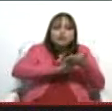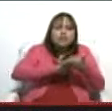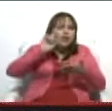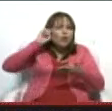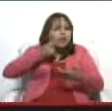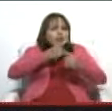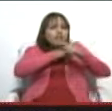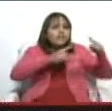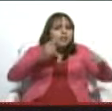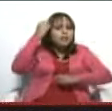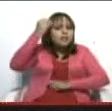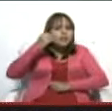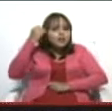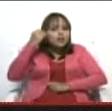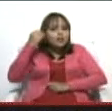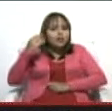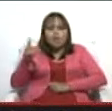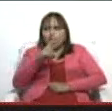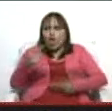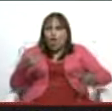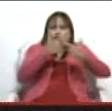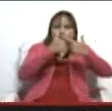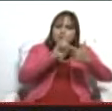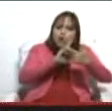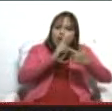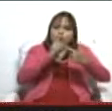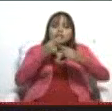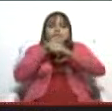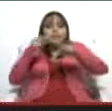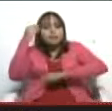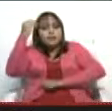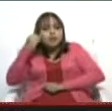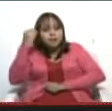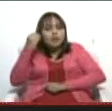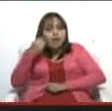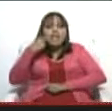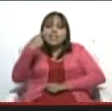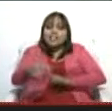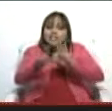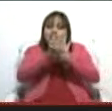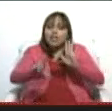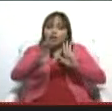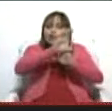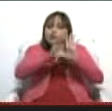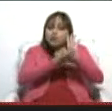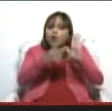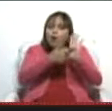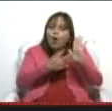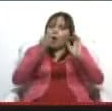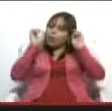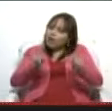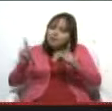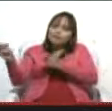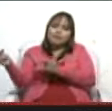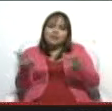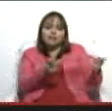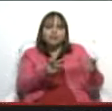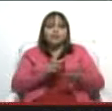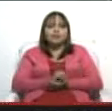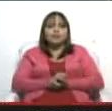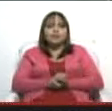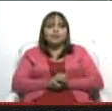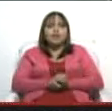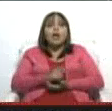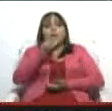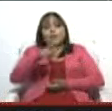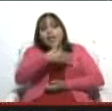de adversarios que no de enemigos, pero en el marco que está establecido en la Constitución, bienvenidos y bienvenidas. Quienes